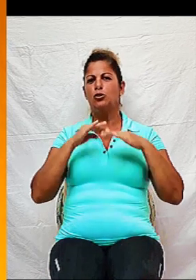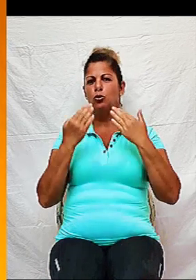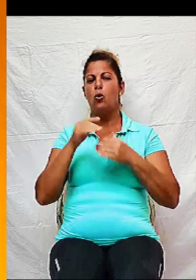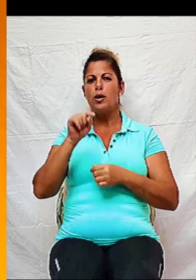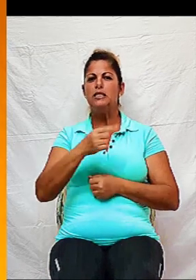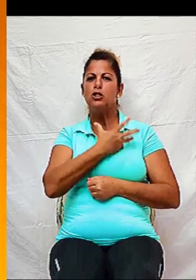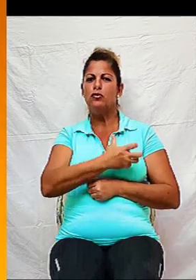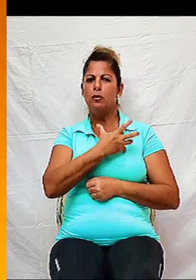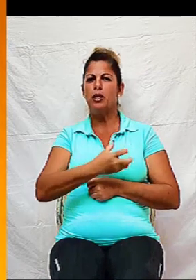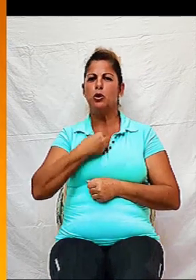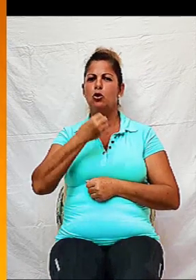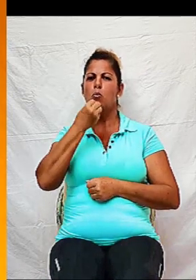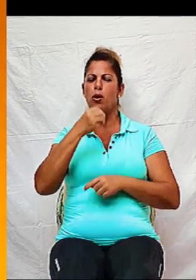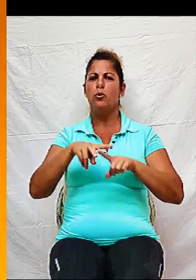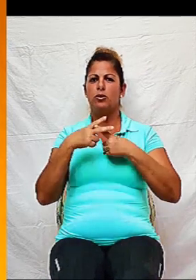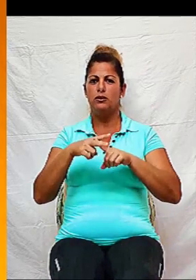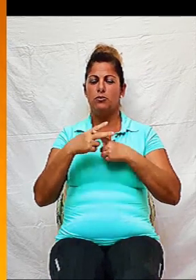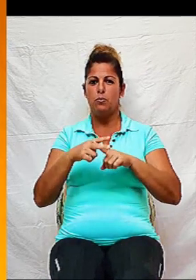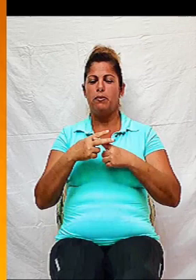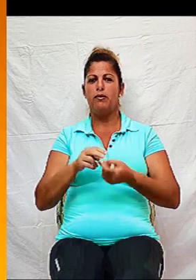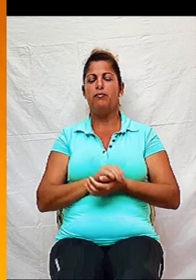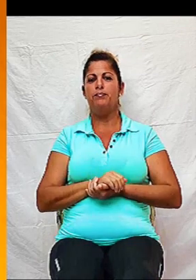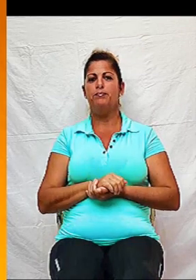¿Es todo este sufrimiento evitable?